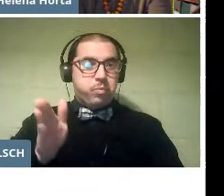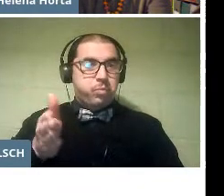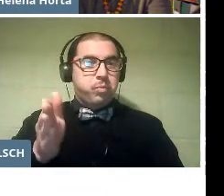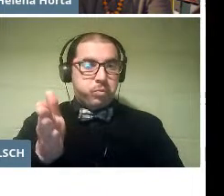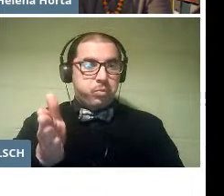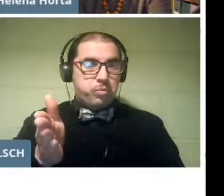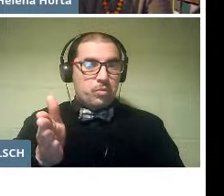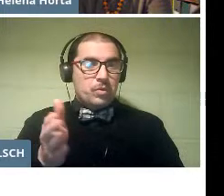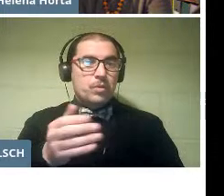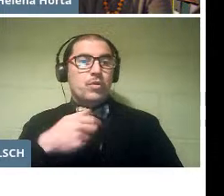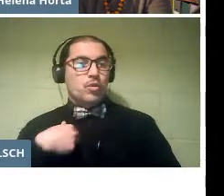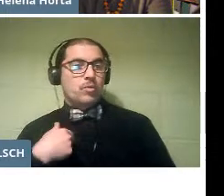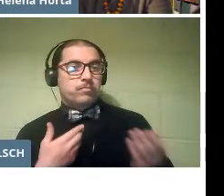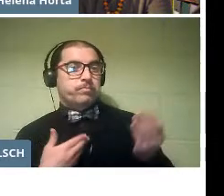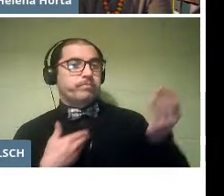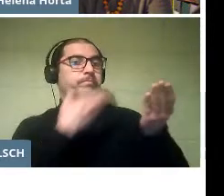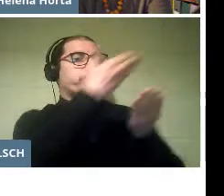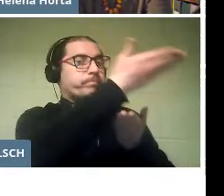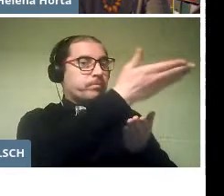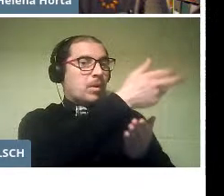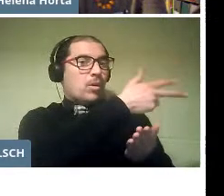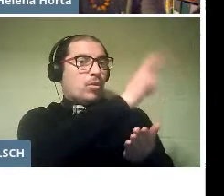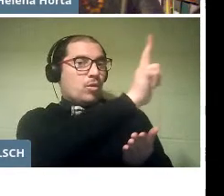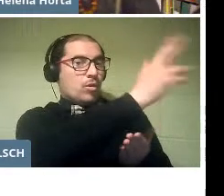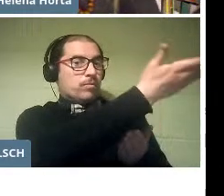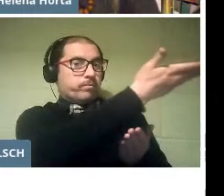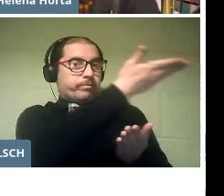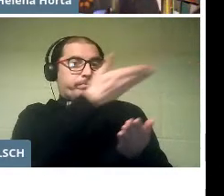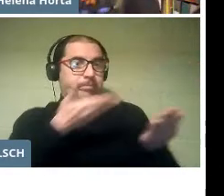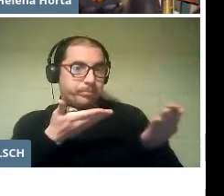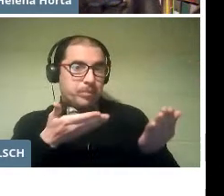funcionando, que la vida siga siendo vida.